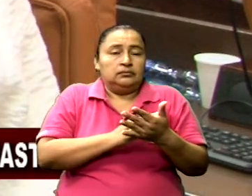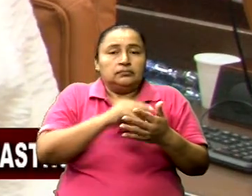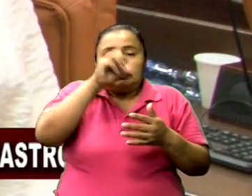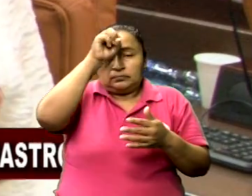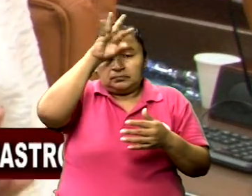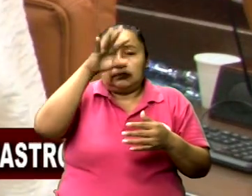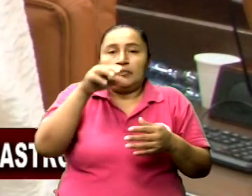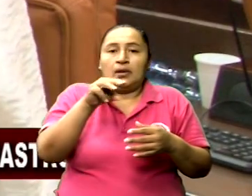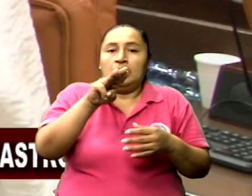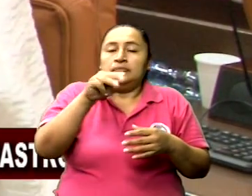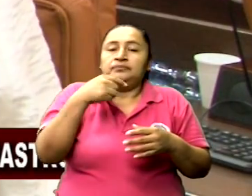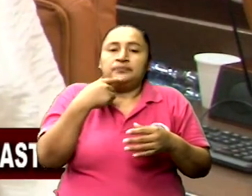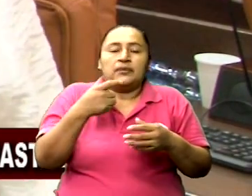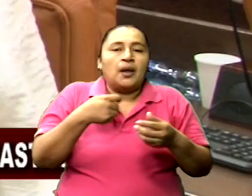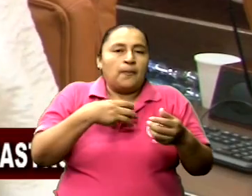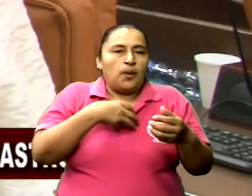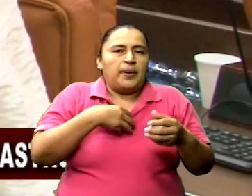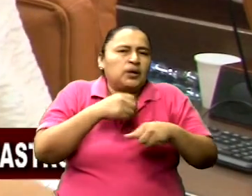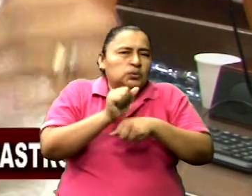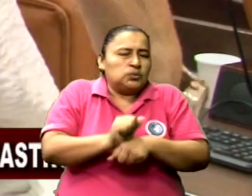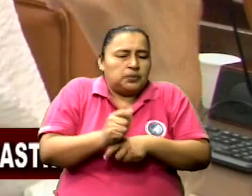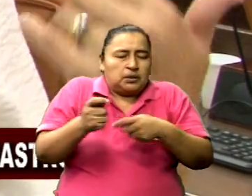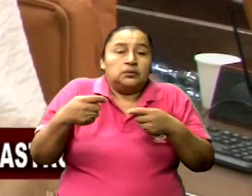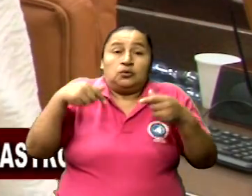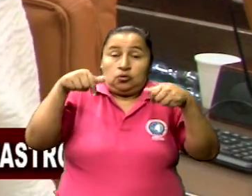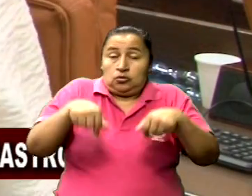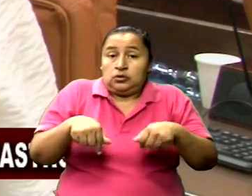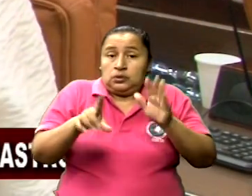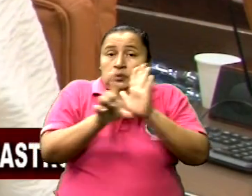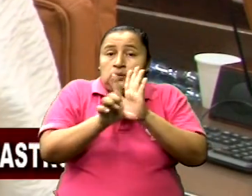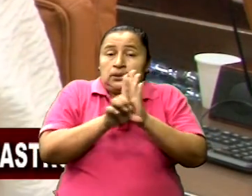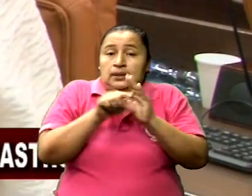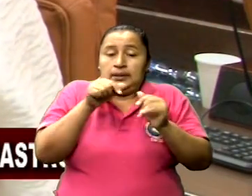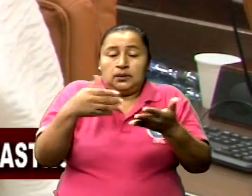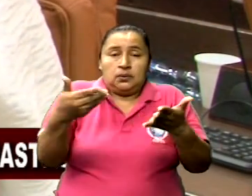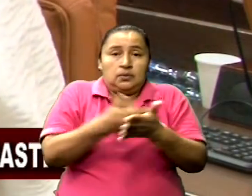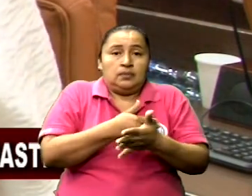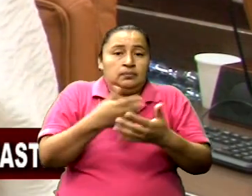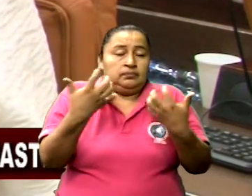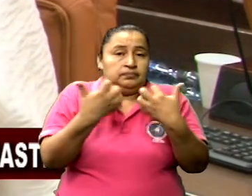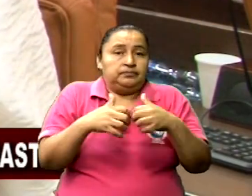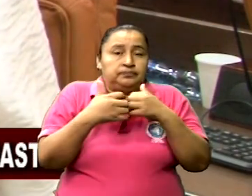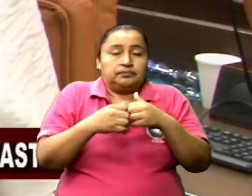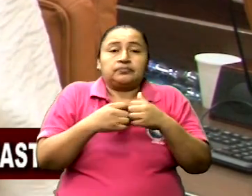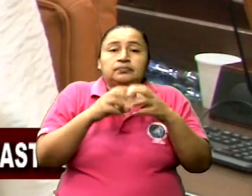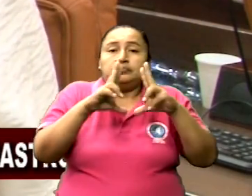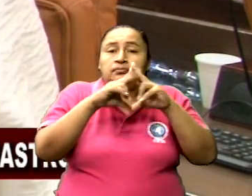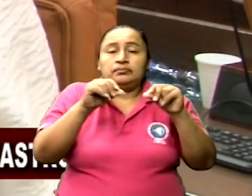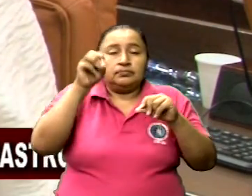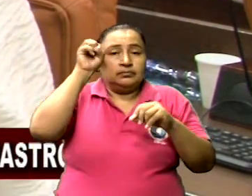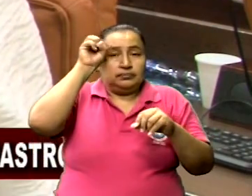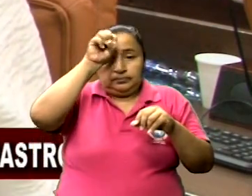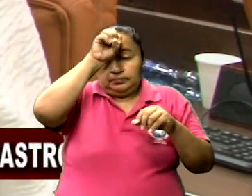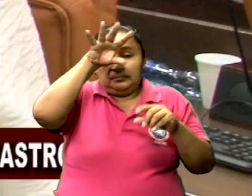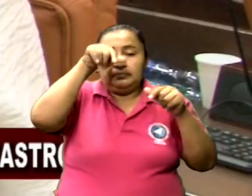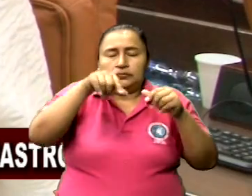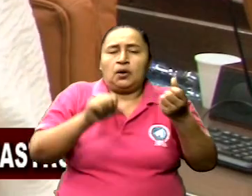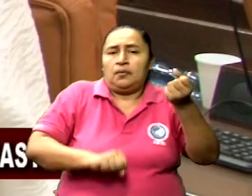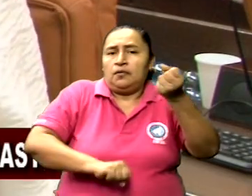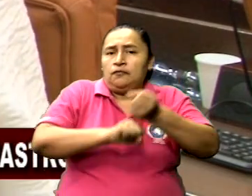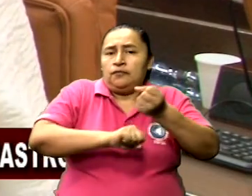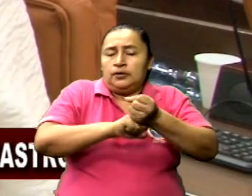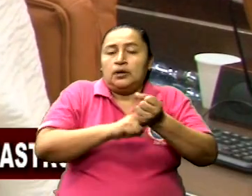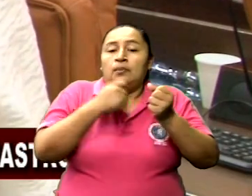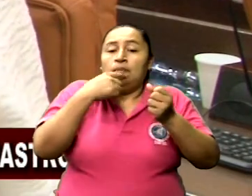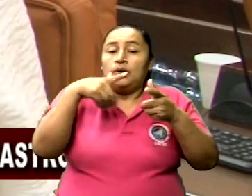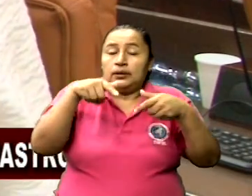minería, que es la minería artesanal, que con esta ley de creación de la empresa nicaragüense de minas también va a ser fortalecida, porque